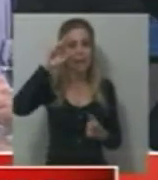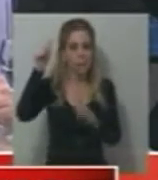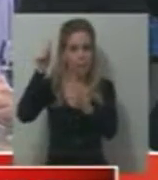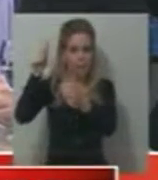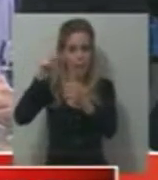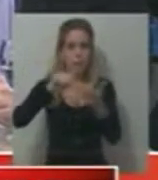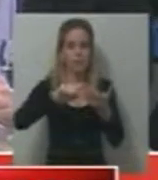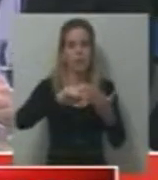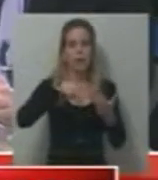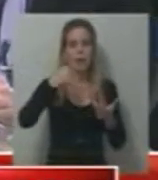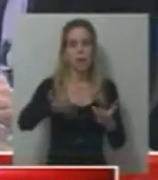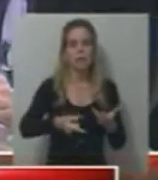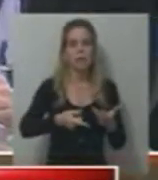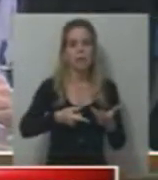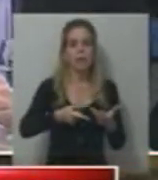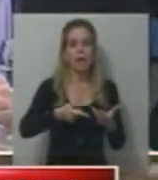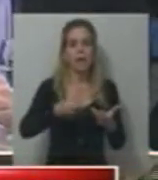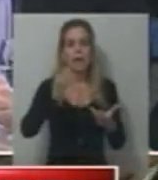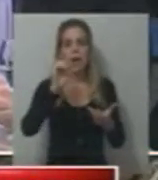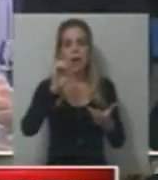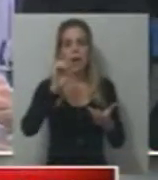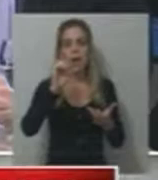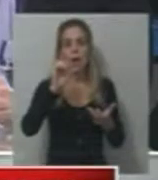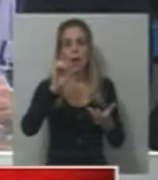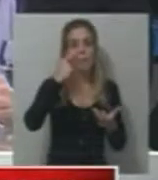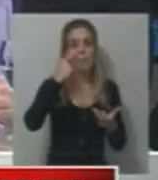por el segundo puesto entre Obeid y Miguel del Cel.